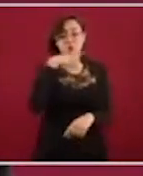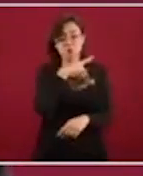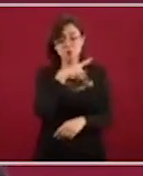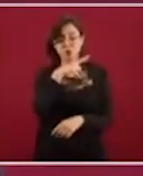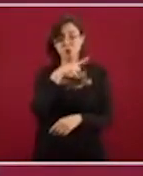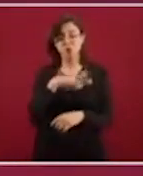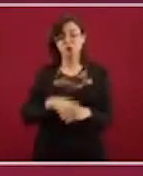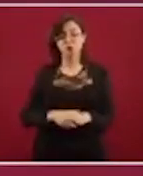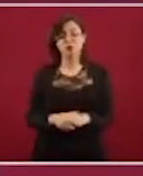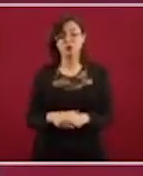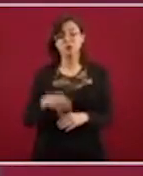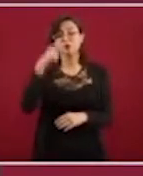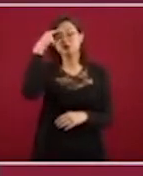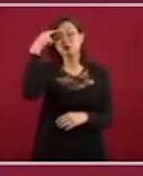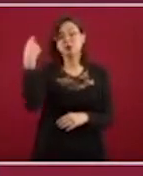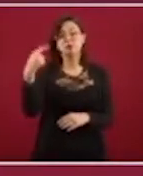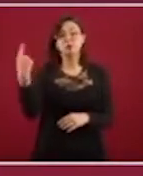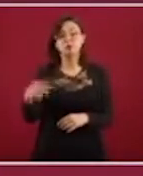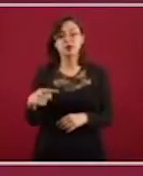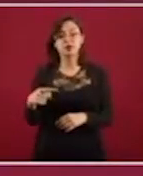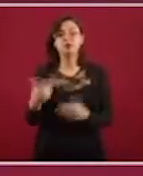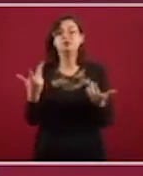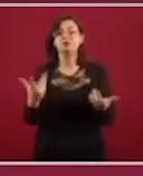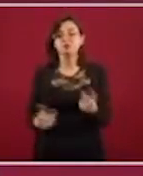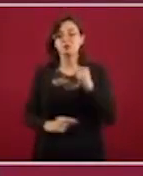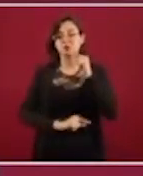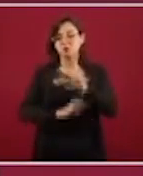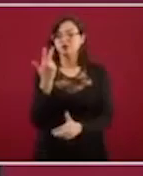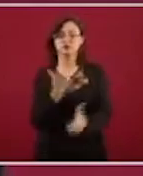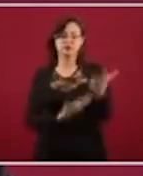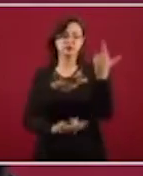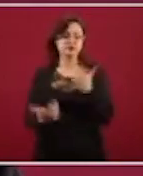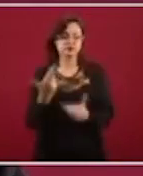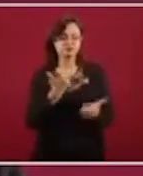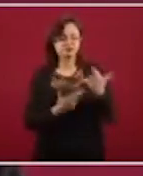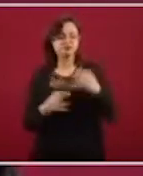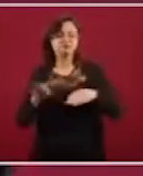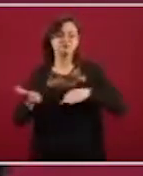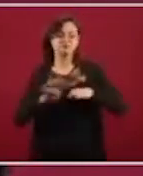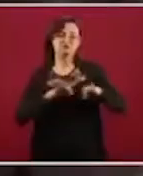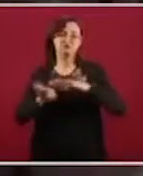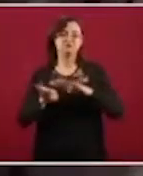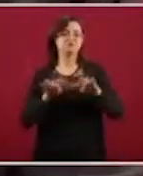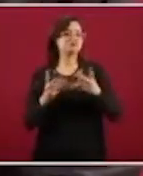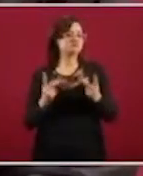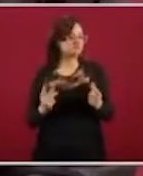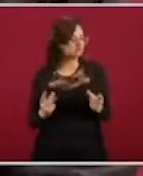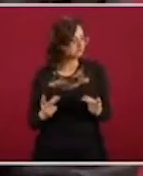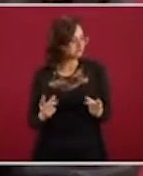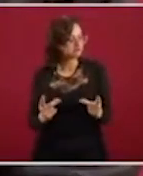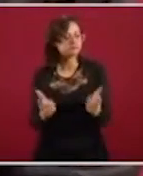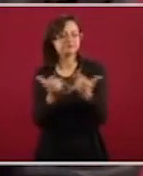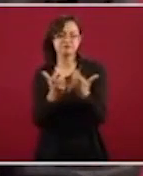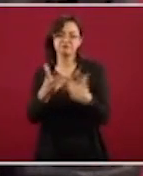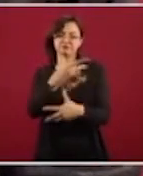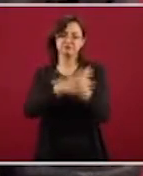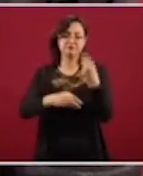crisis para regresar a la normalidad y reactivar la economía,